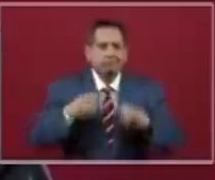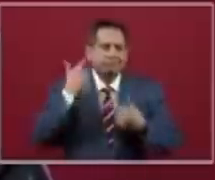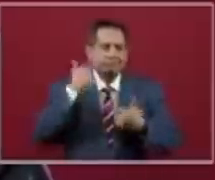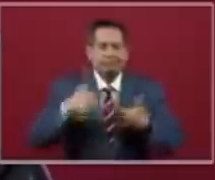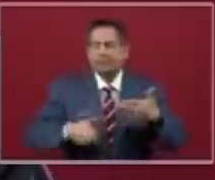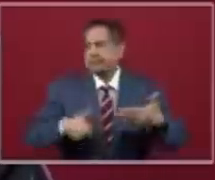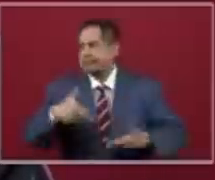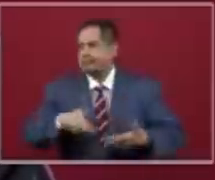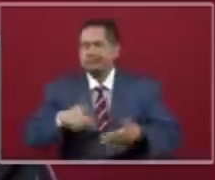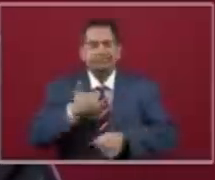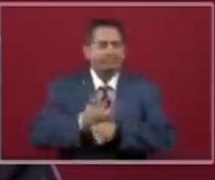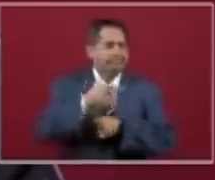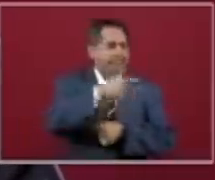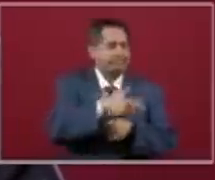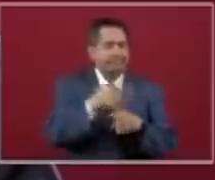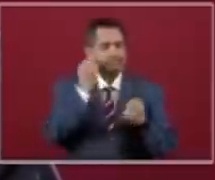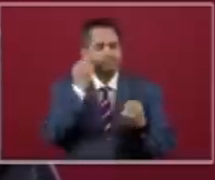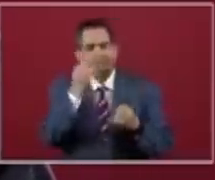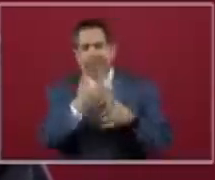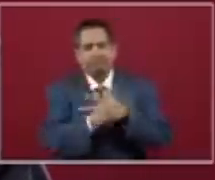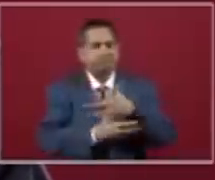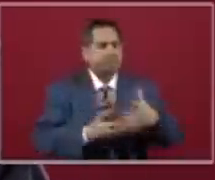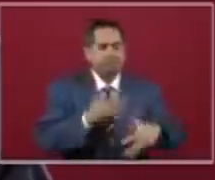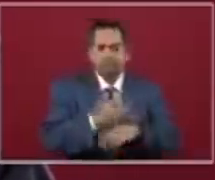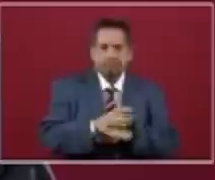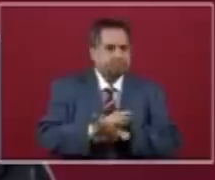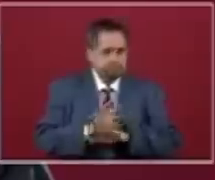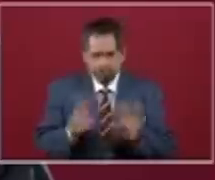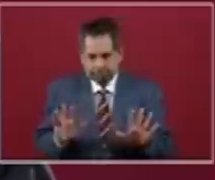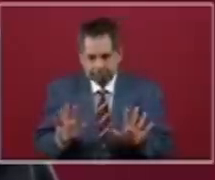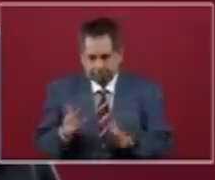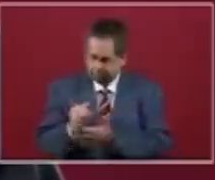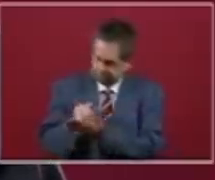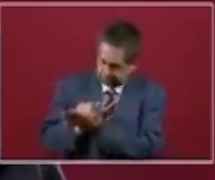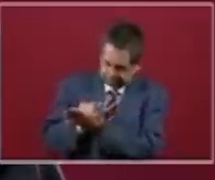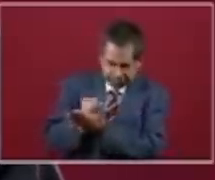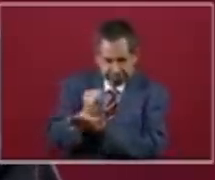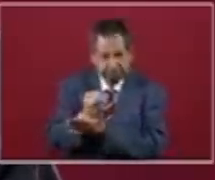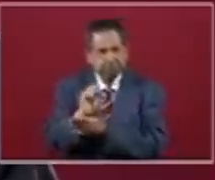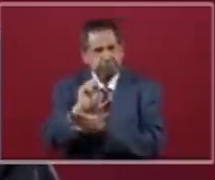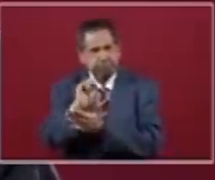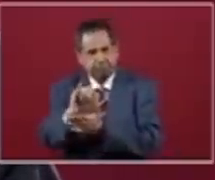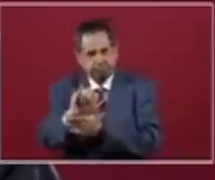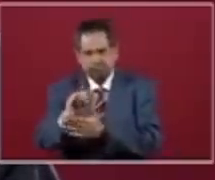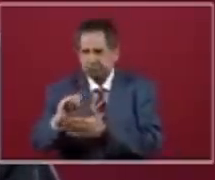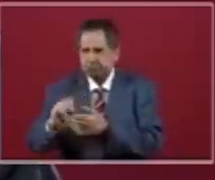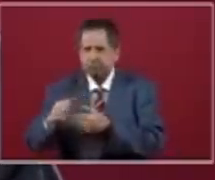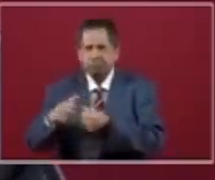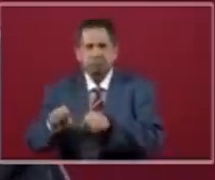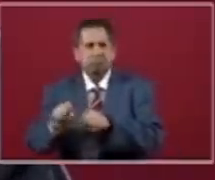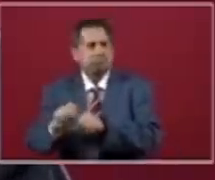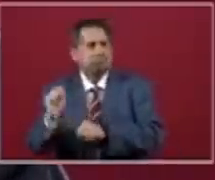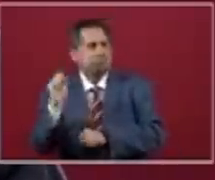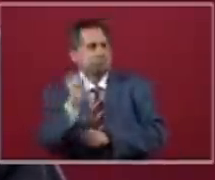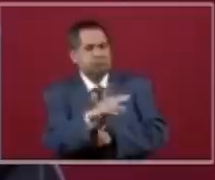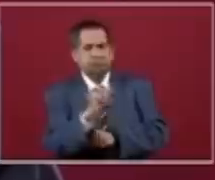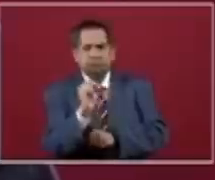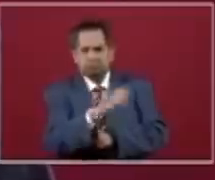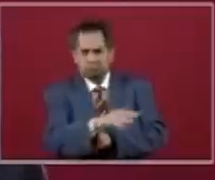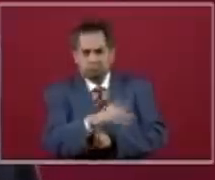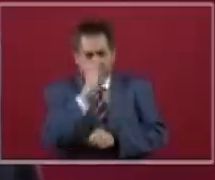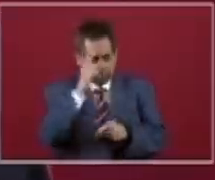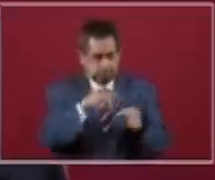mucho tiempo. Entonces, ya se tomó la decisión, se van a hacer las transferencias de recursos para que